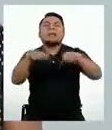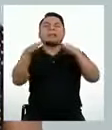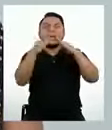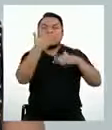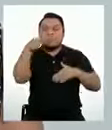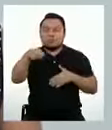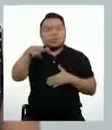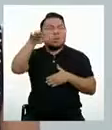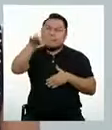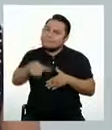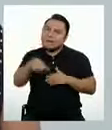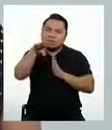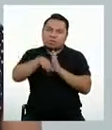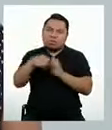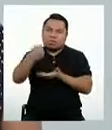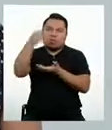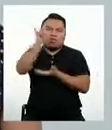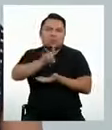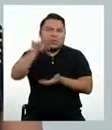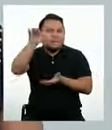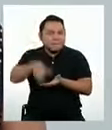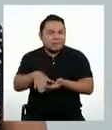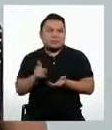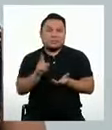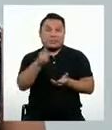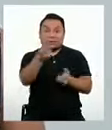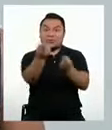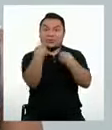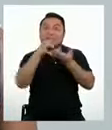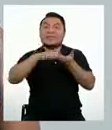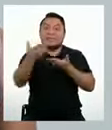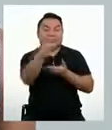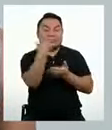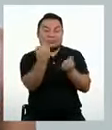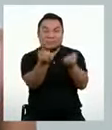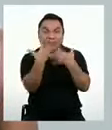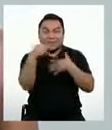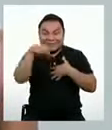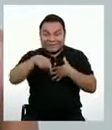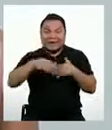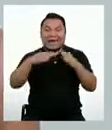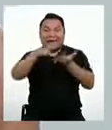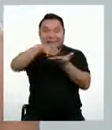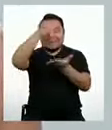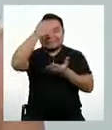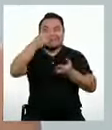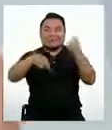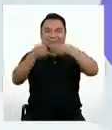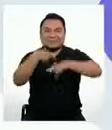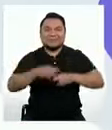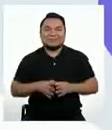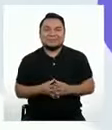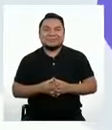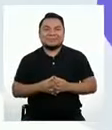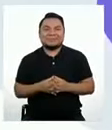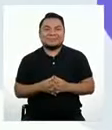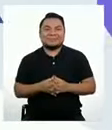reducir su uso y en unos minutos compartiremos sus respuestas todos juntos aquí en Aprendo en Casa. Ya volvemos.